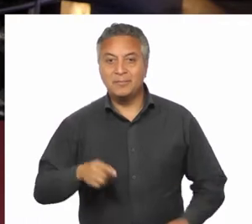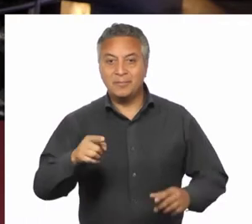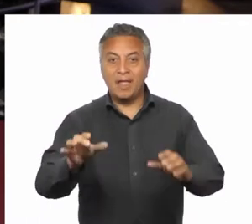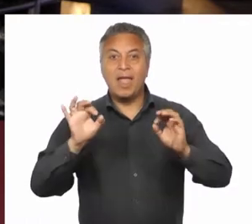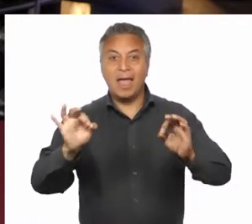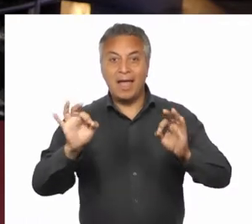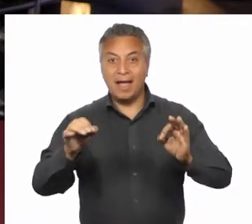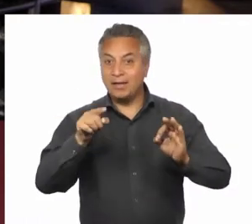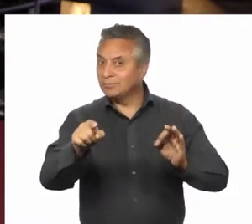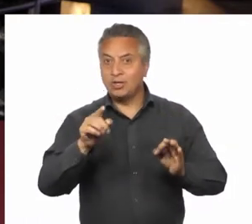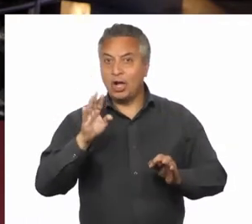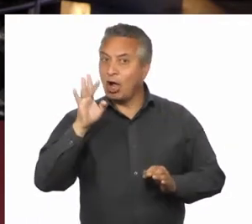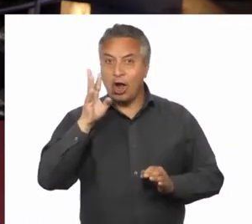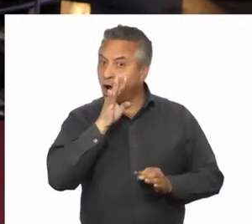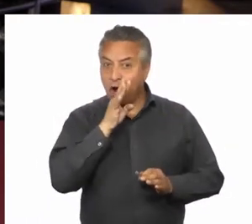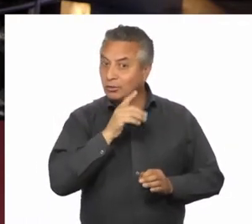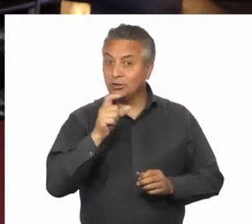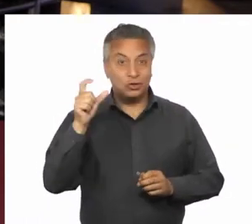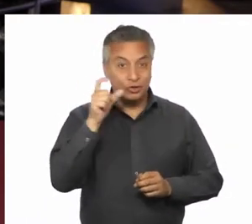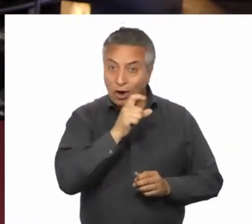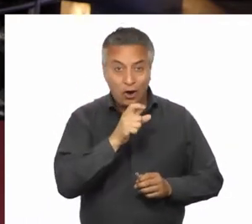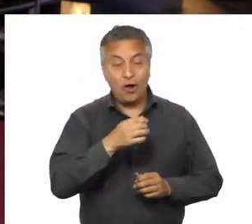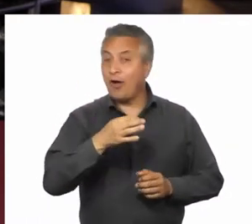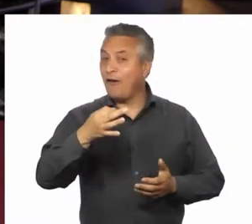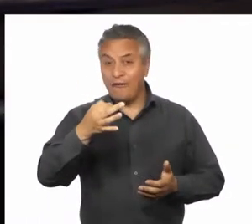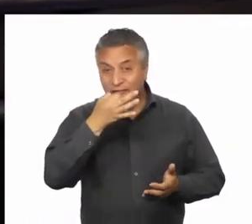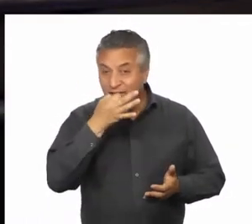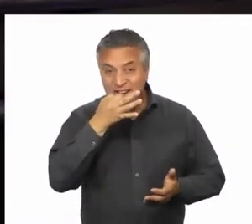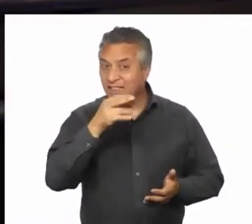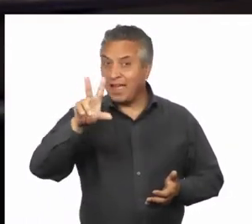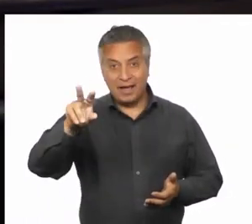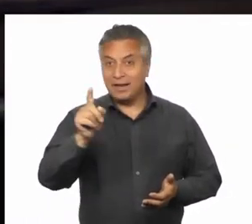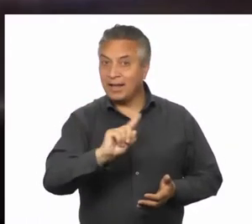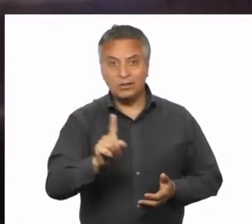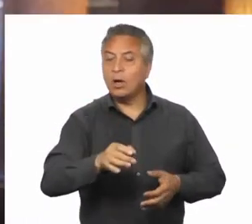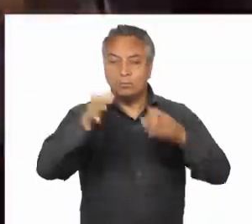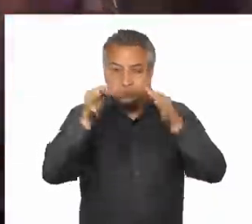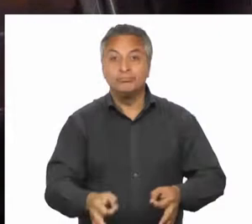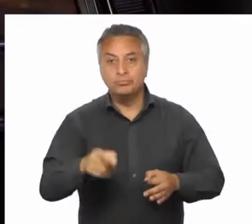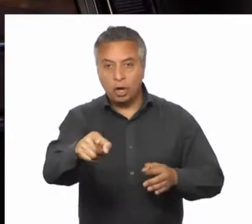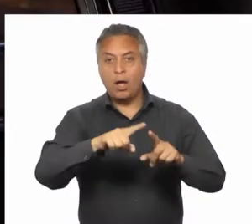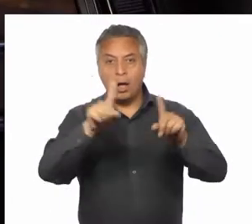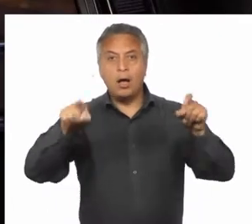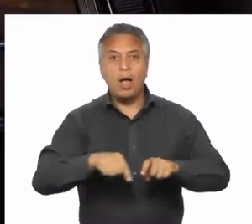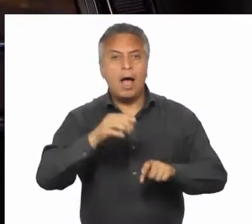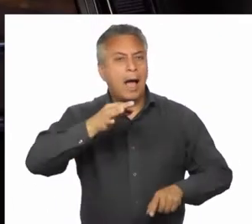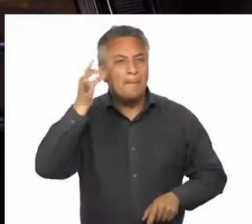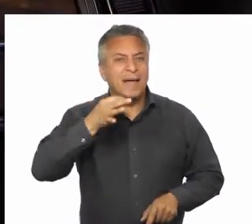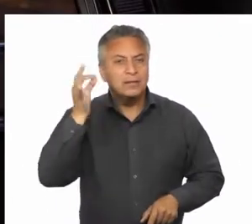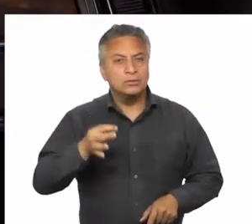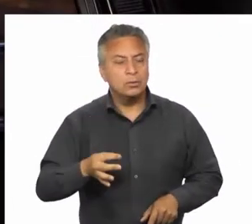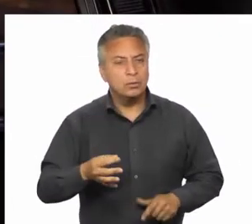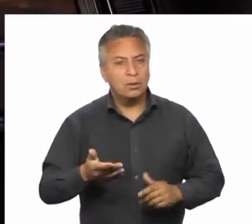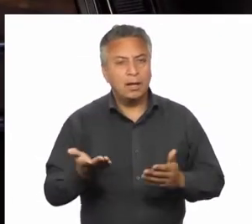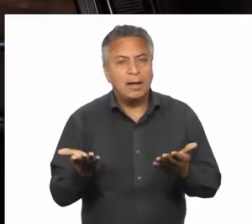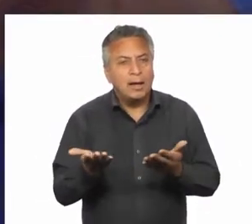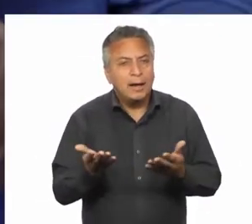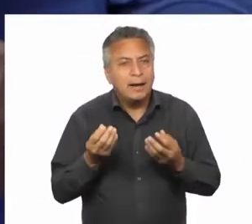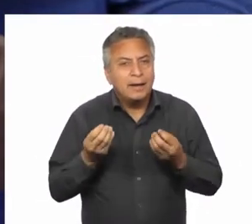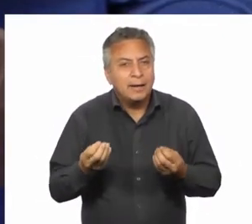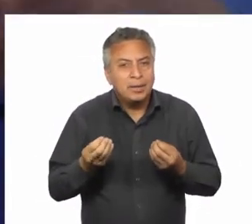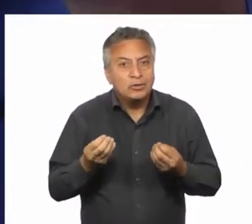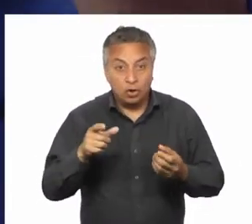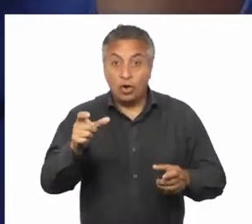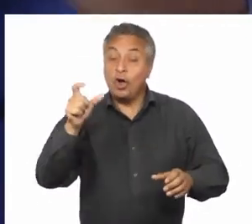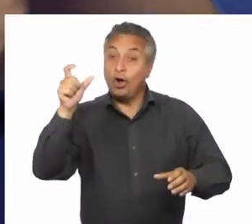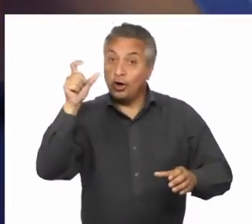Nuestra lámina no es de color ni rojo, ni verde, ni gris. Es de color amarillo. ¿Qué ocurrió? La luz roja y la luz